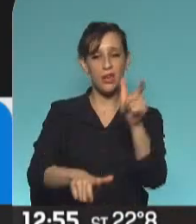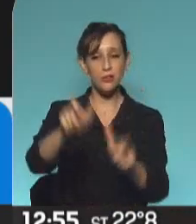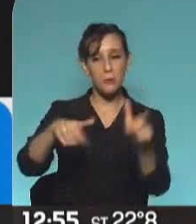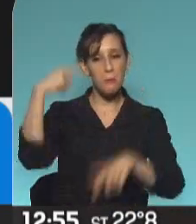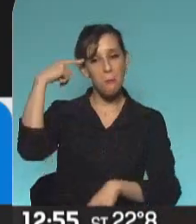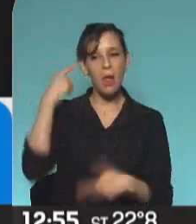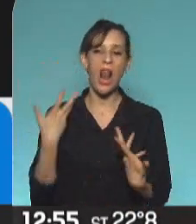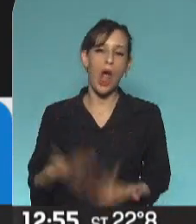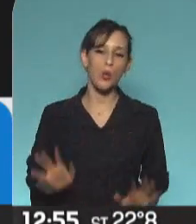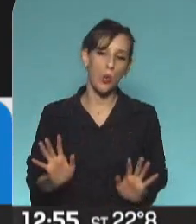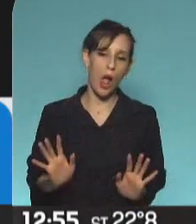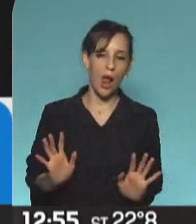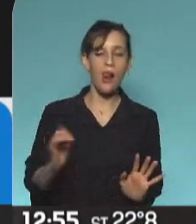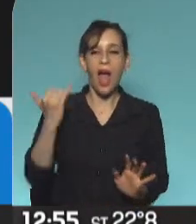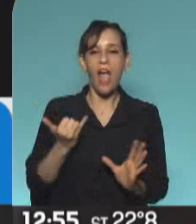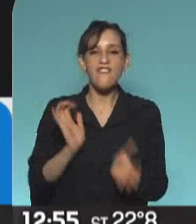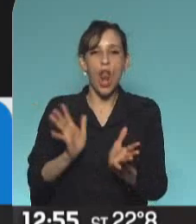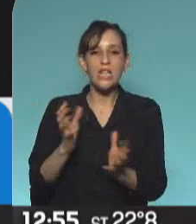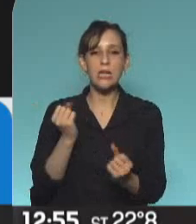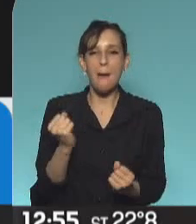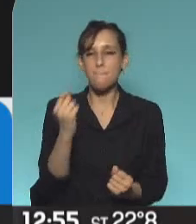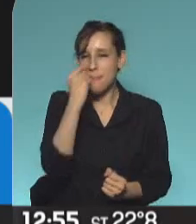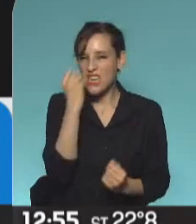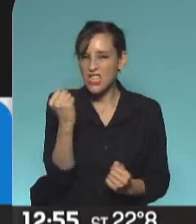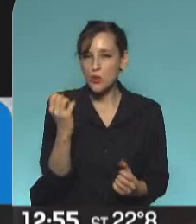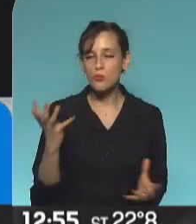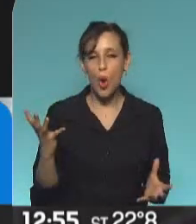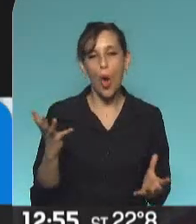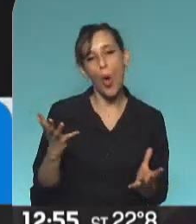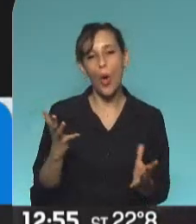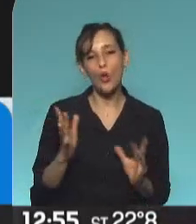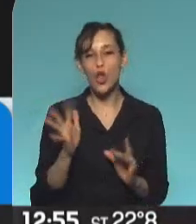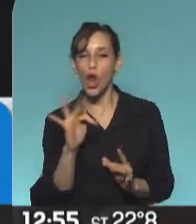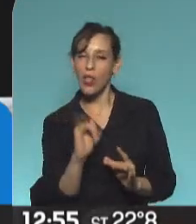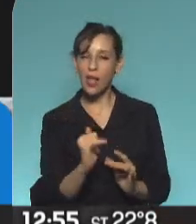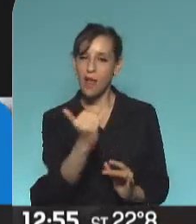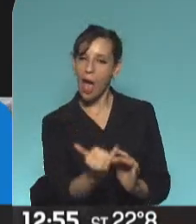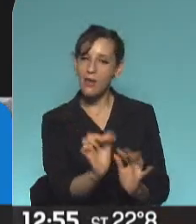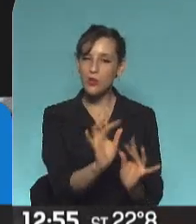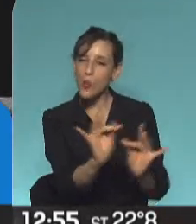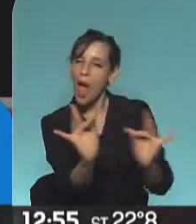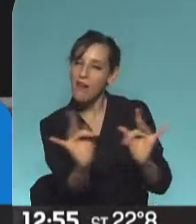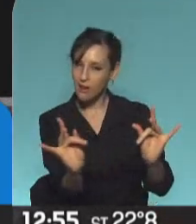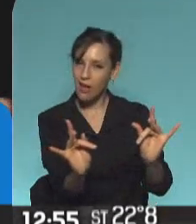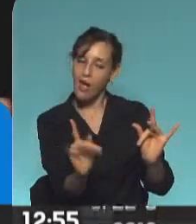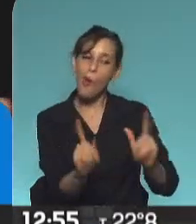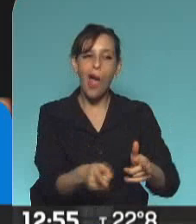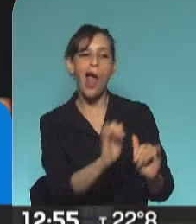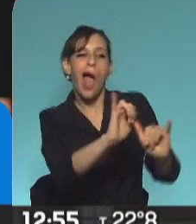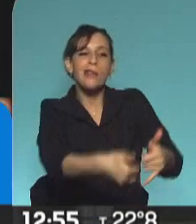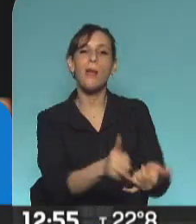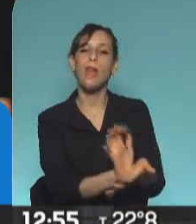micromachismos o violencias que se minimizan y no se puede permitir qué sucede si yo creo que se